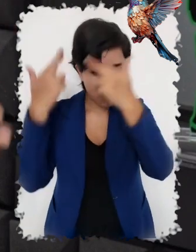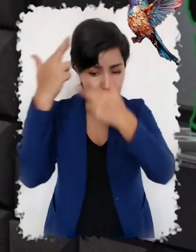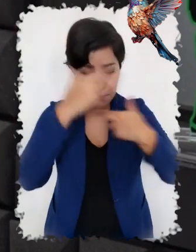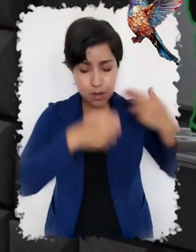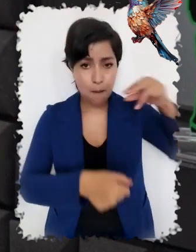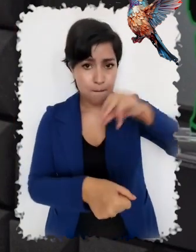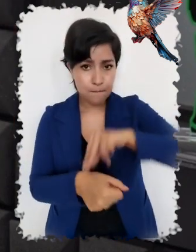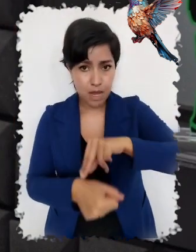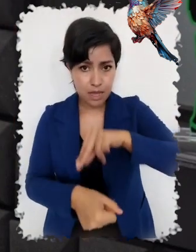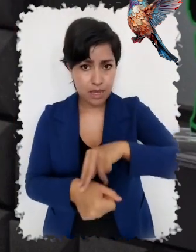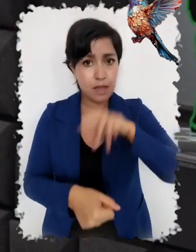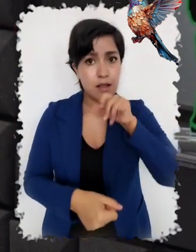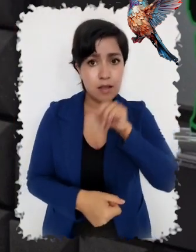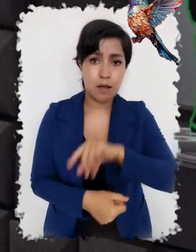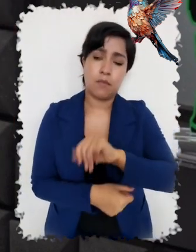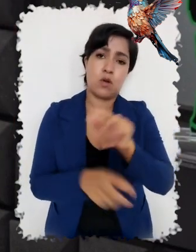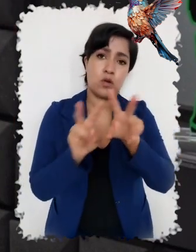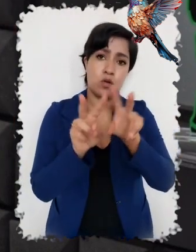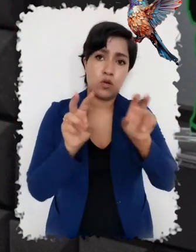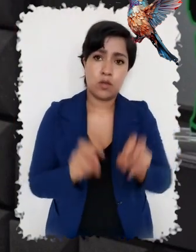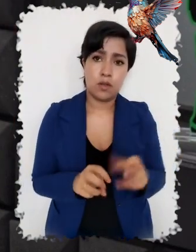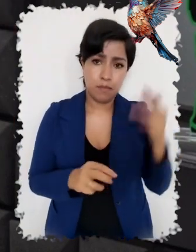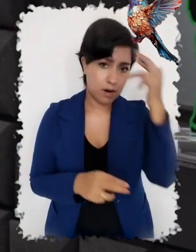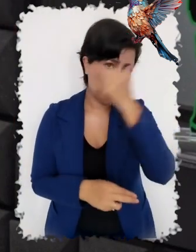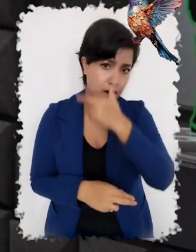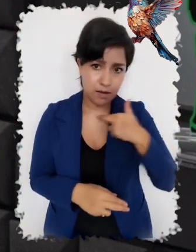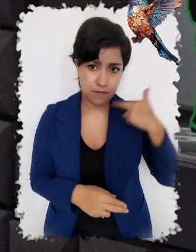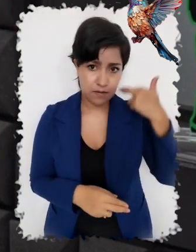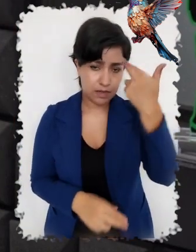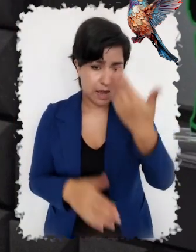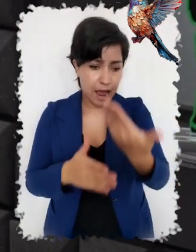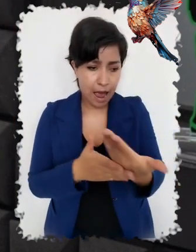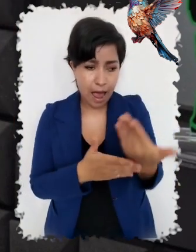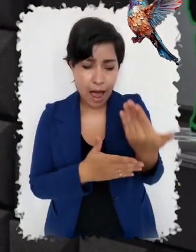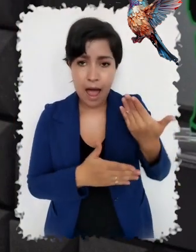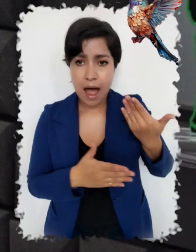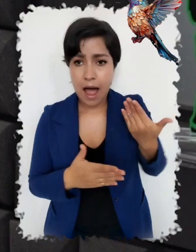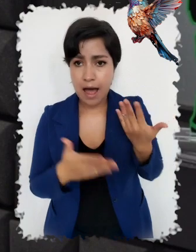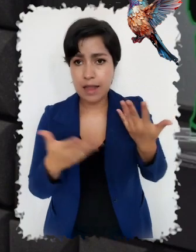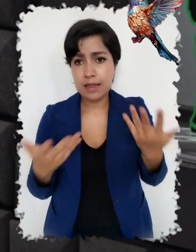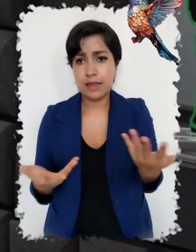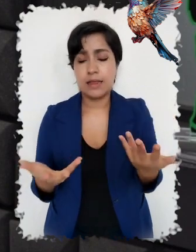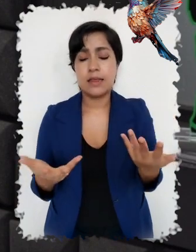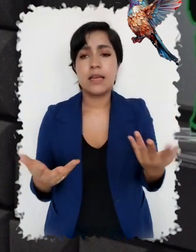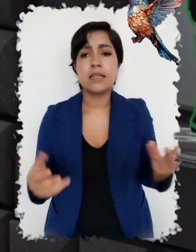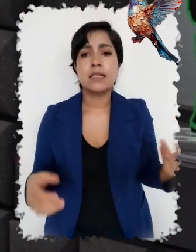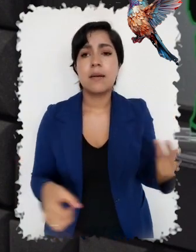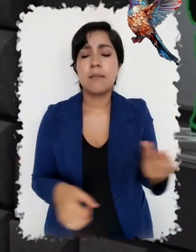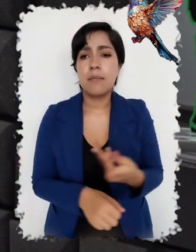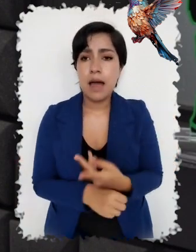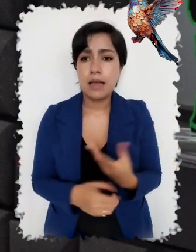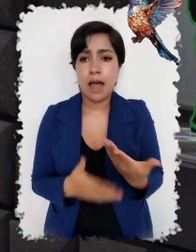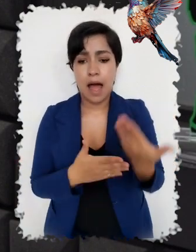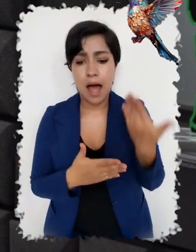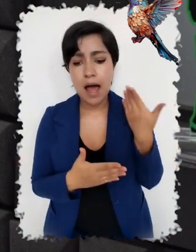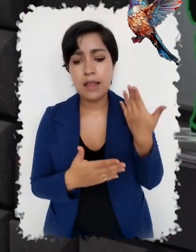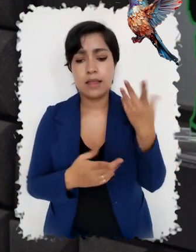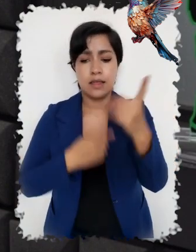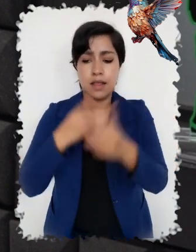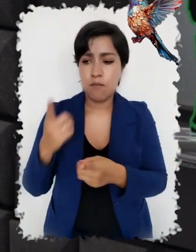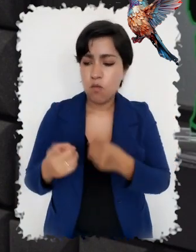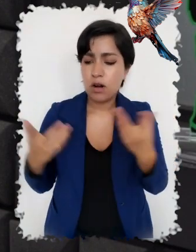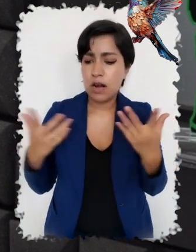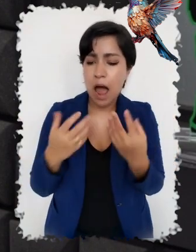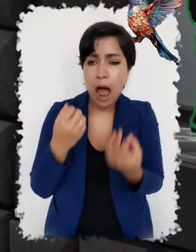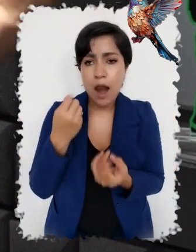revisión médica eh una cuestión de revisar qué antecedentes tiene para practicar o practicando algún